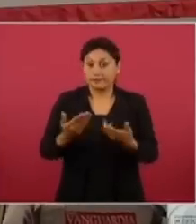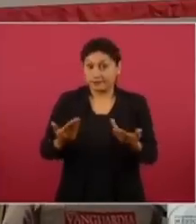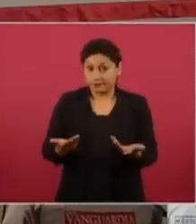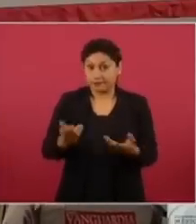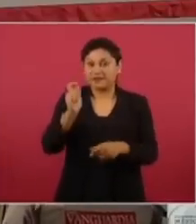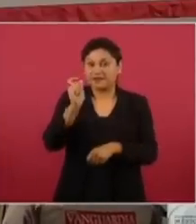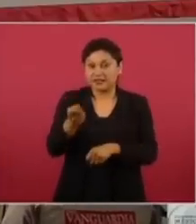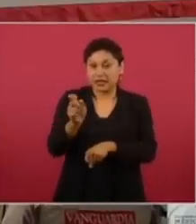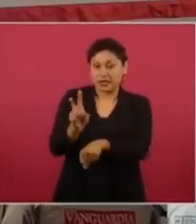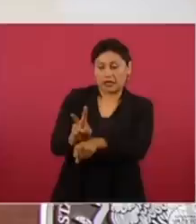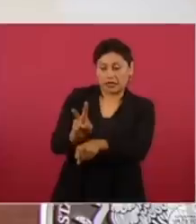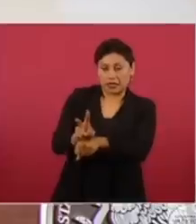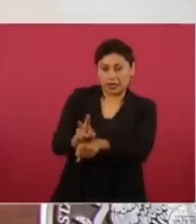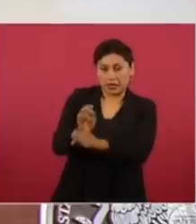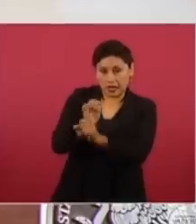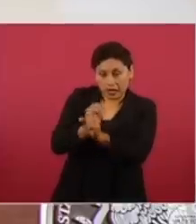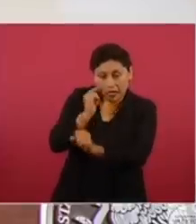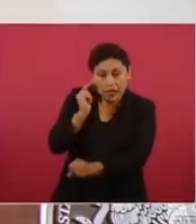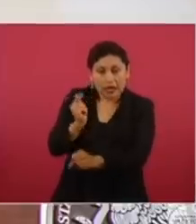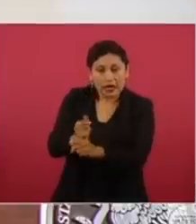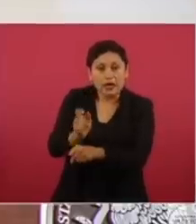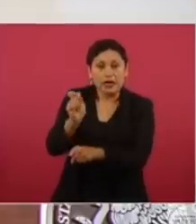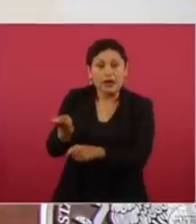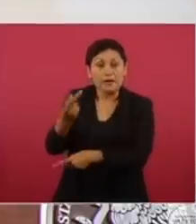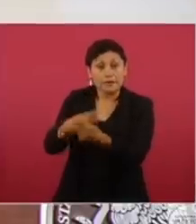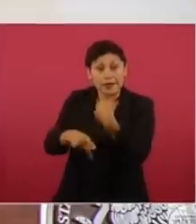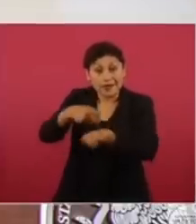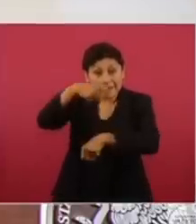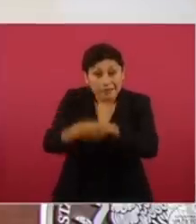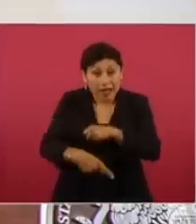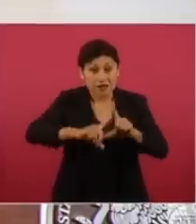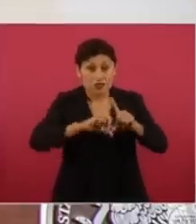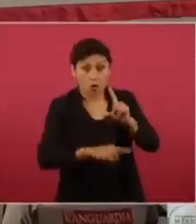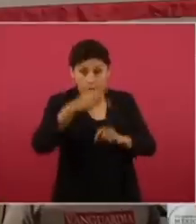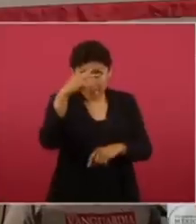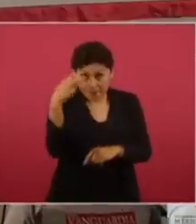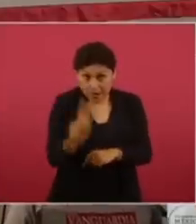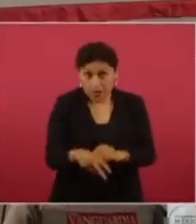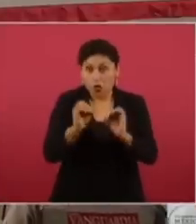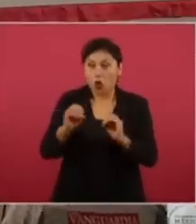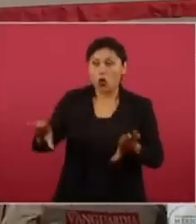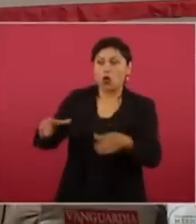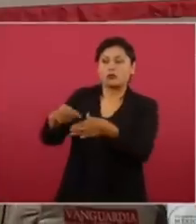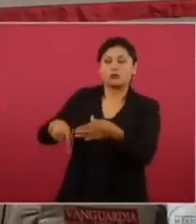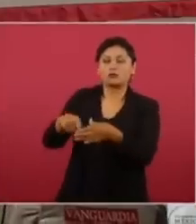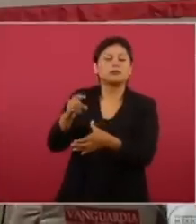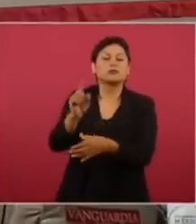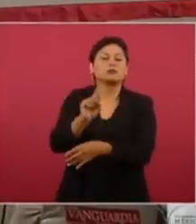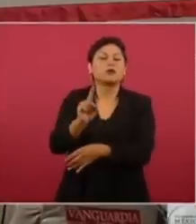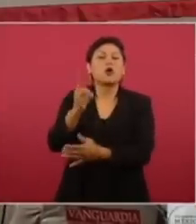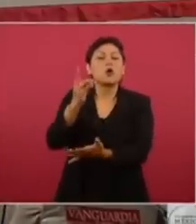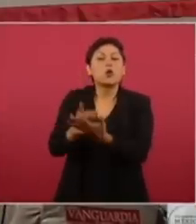no es necesariamente sinónimo de daño patrimonial, sino de aclaraciones. Y por